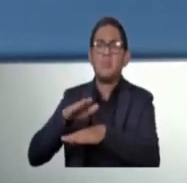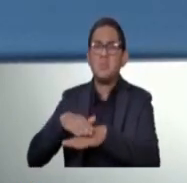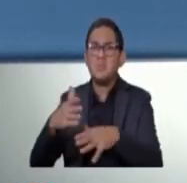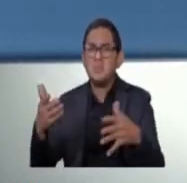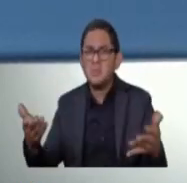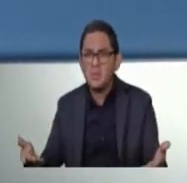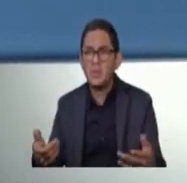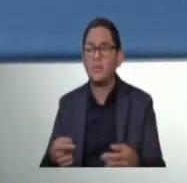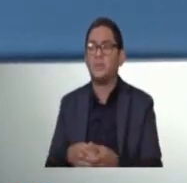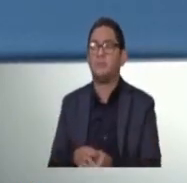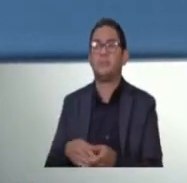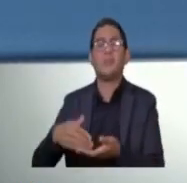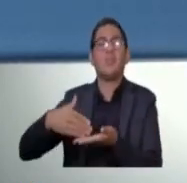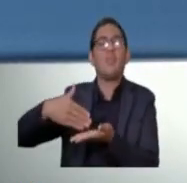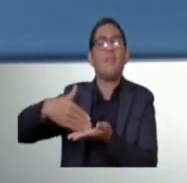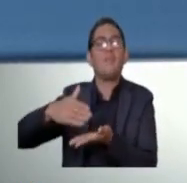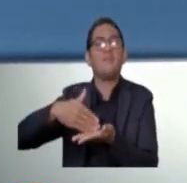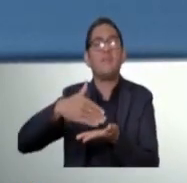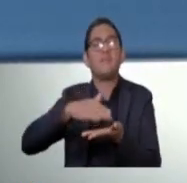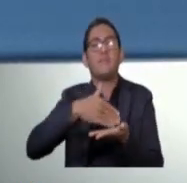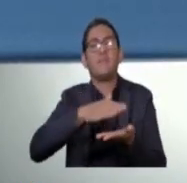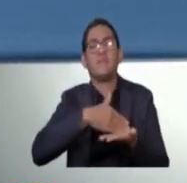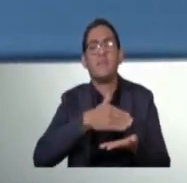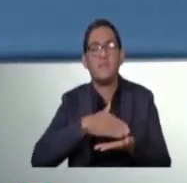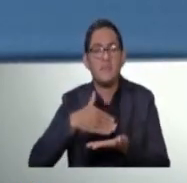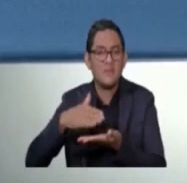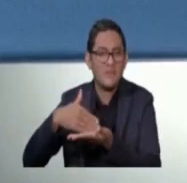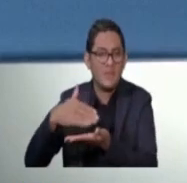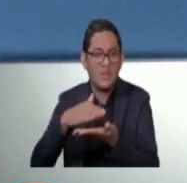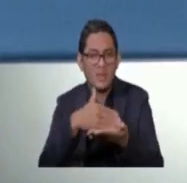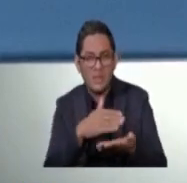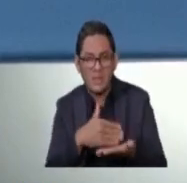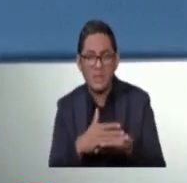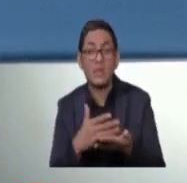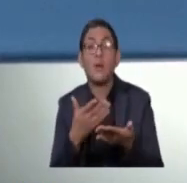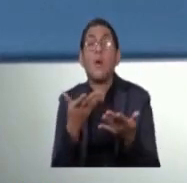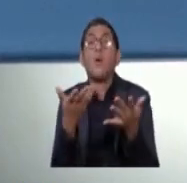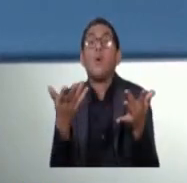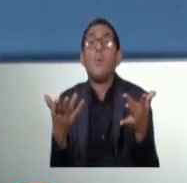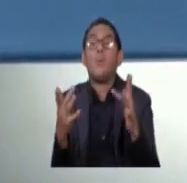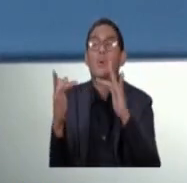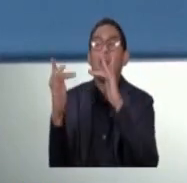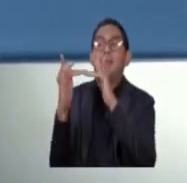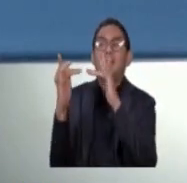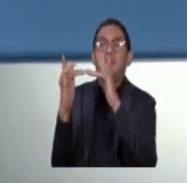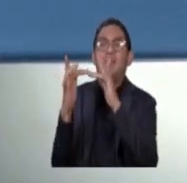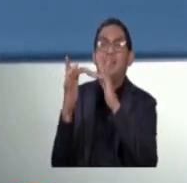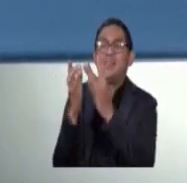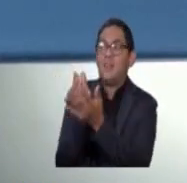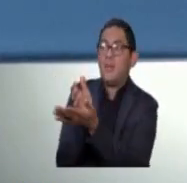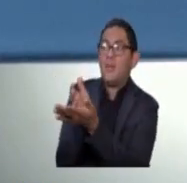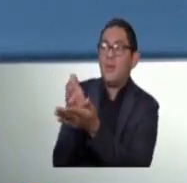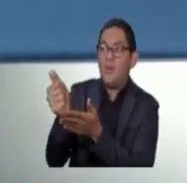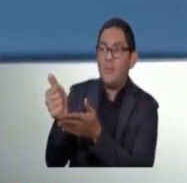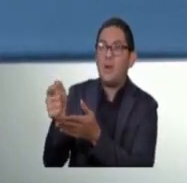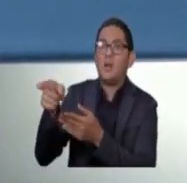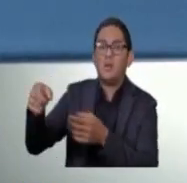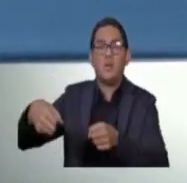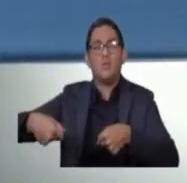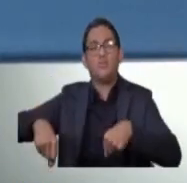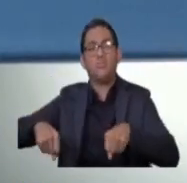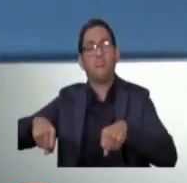comercio al pormenor únicamente por atención en línea y entrega a domicilio